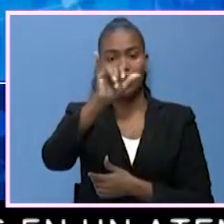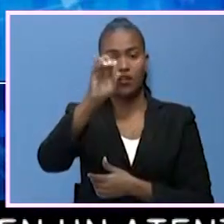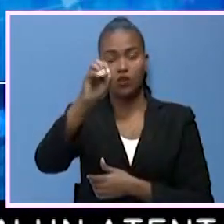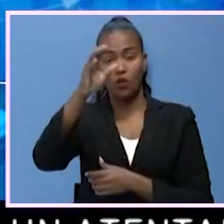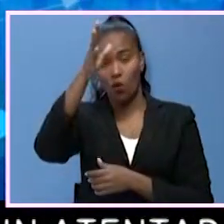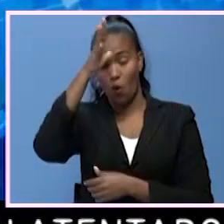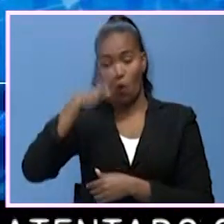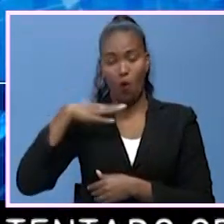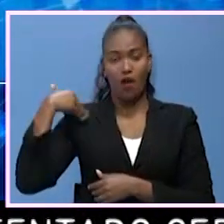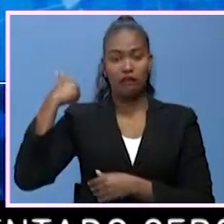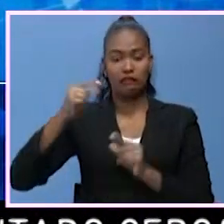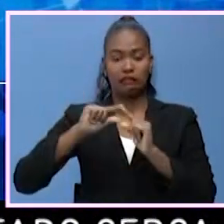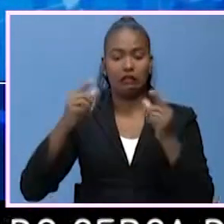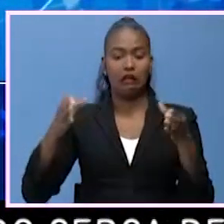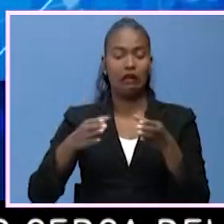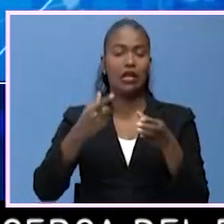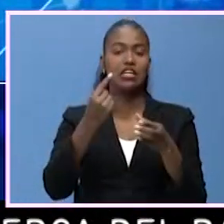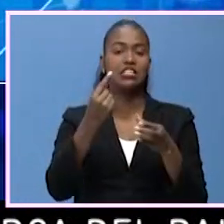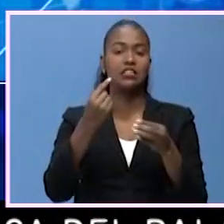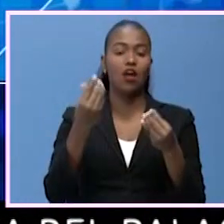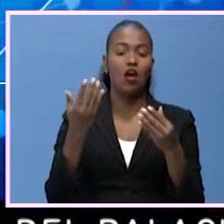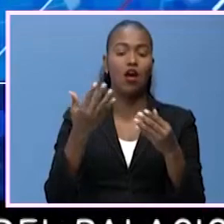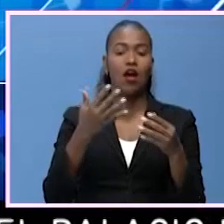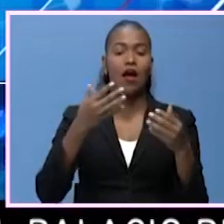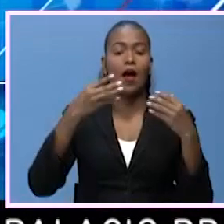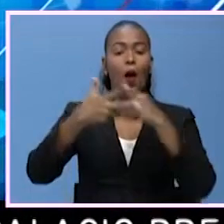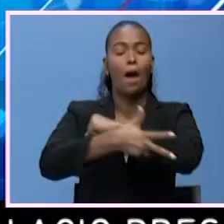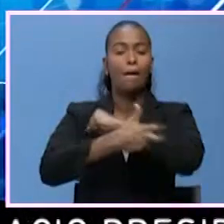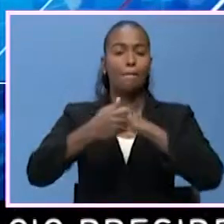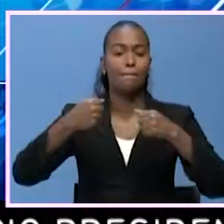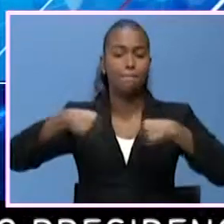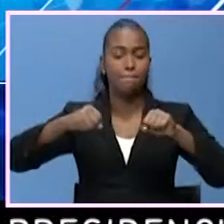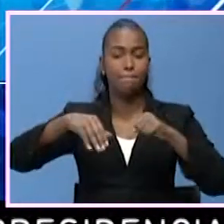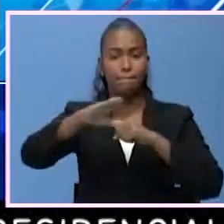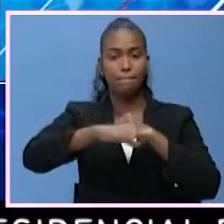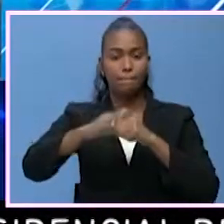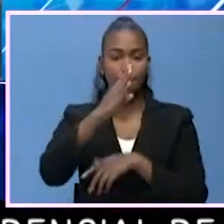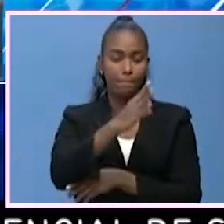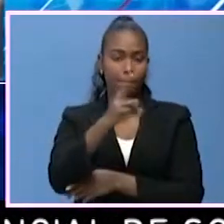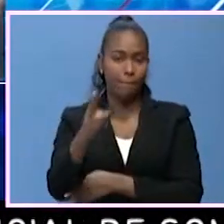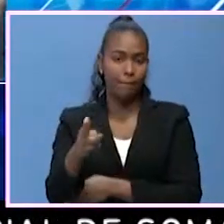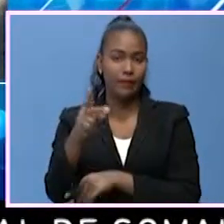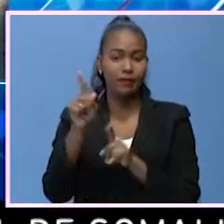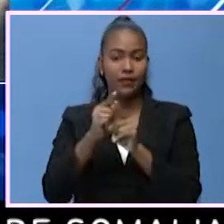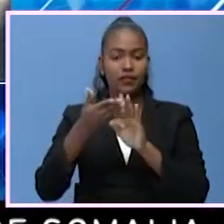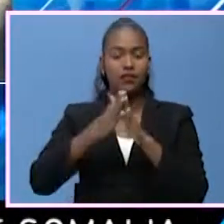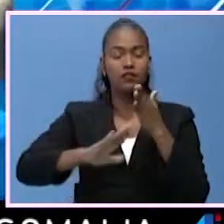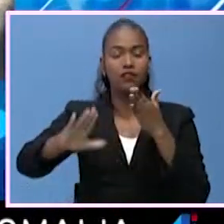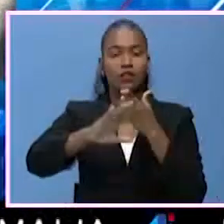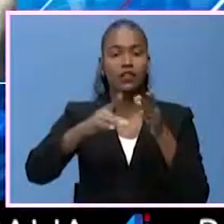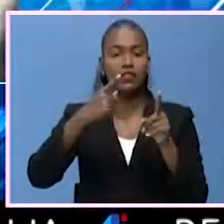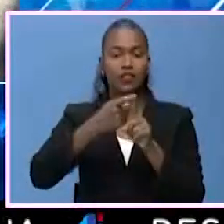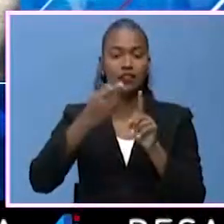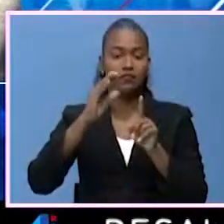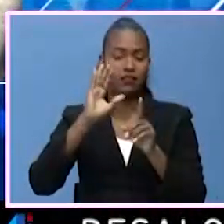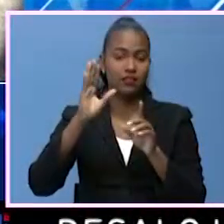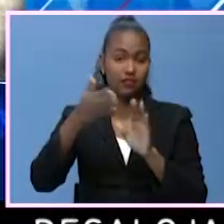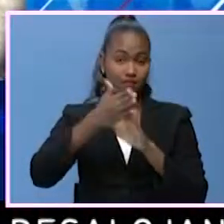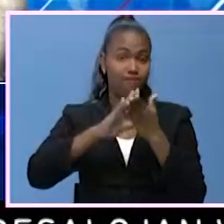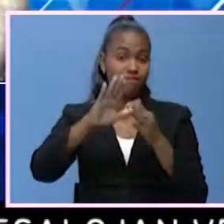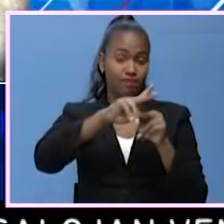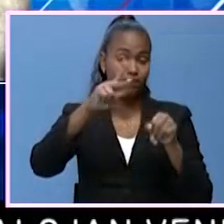supuesto cabecilla de una banda dedicada a sustraer motocicletas en la provincia de Bauruco y la zona comercial de la ciudad de esta